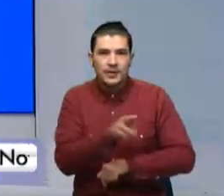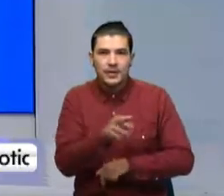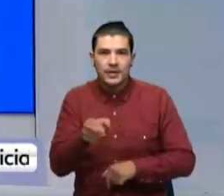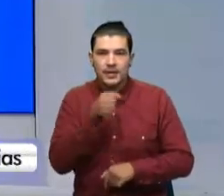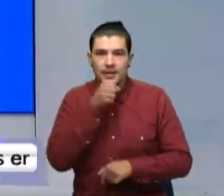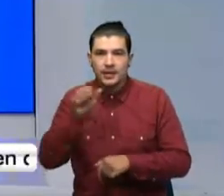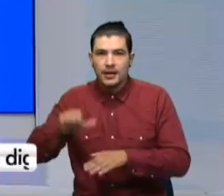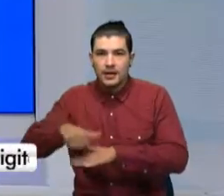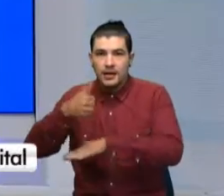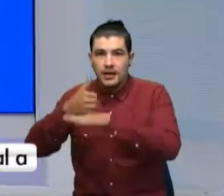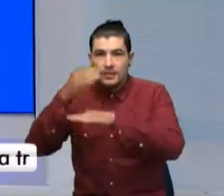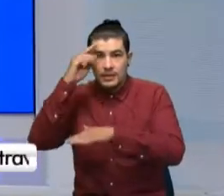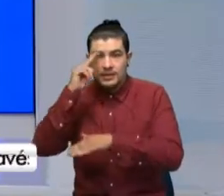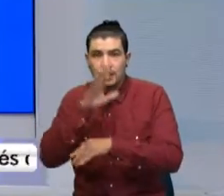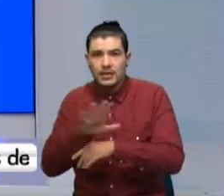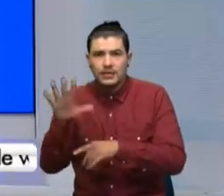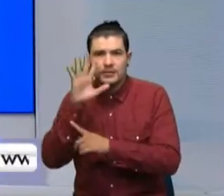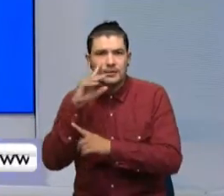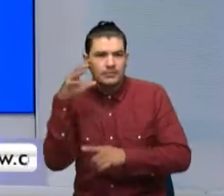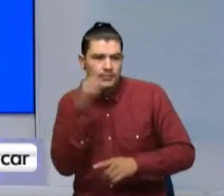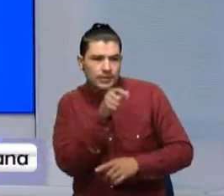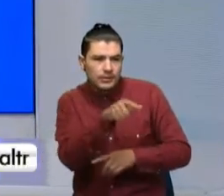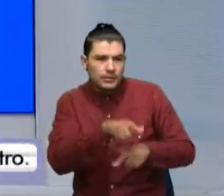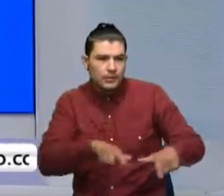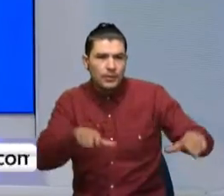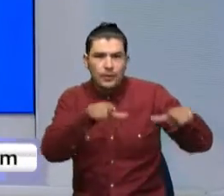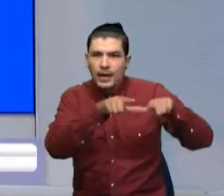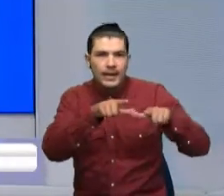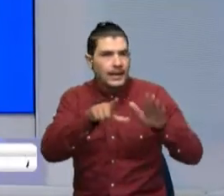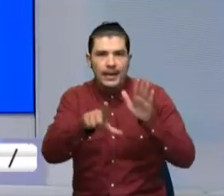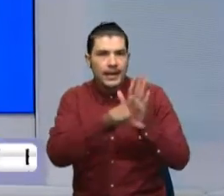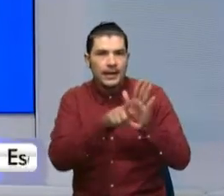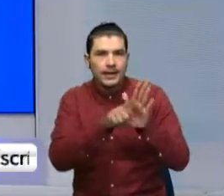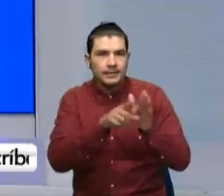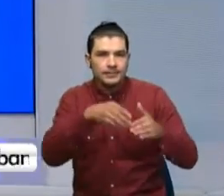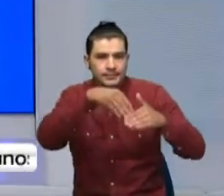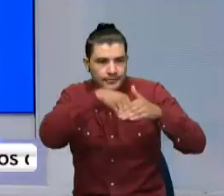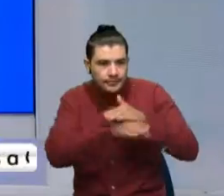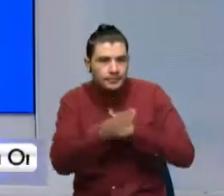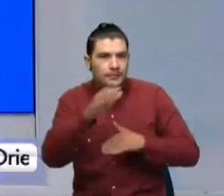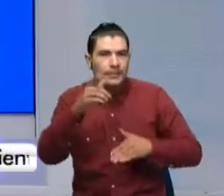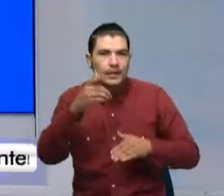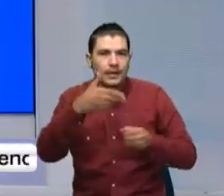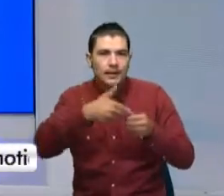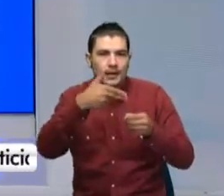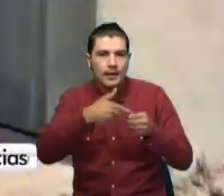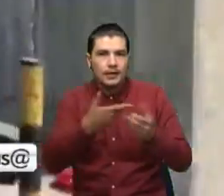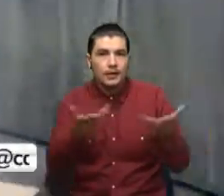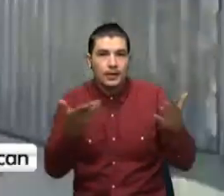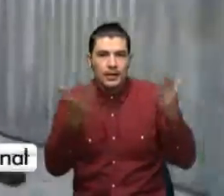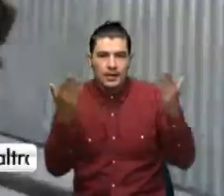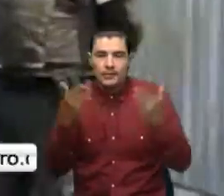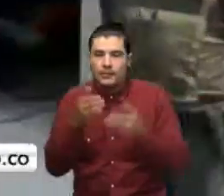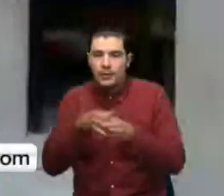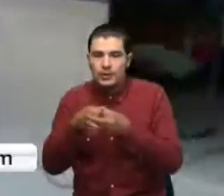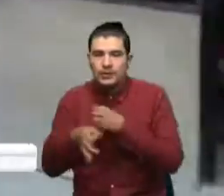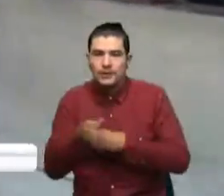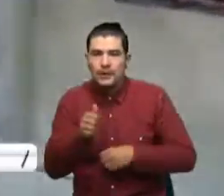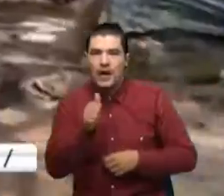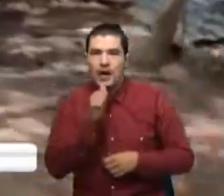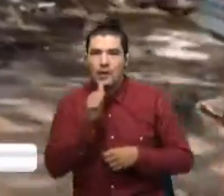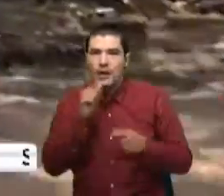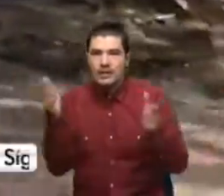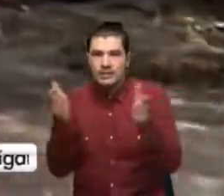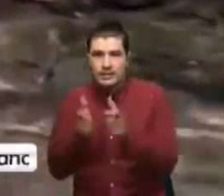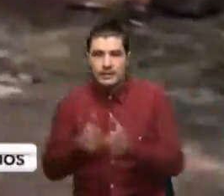autoridades encontraron depósitos ilegales de combustible de contrabando camuflados en casetas de agua chica hasta el